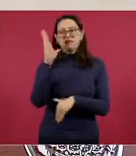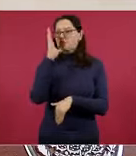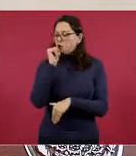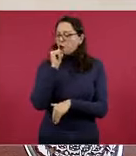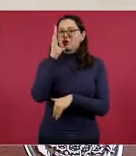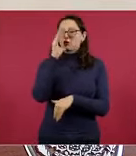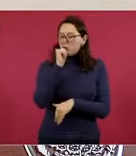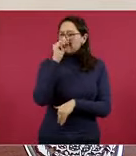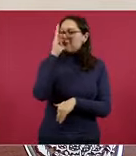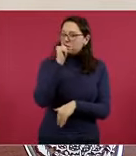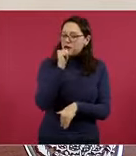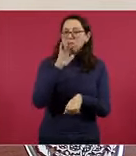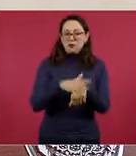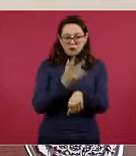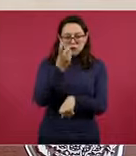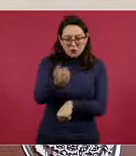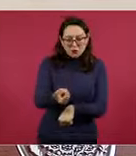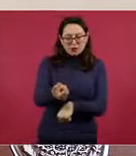Decía un